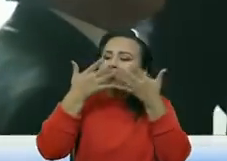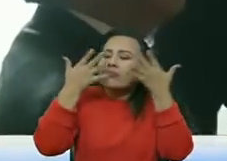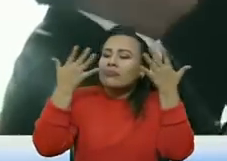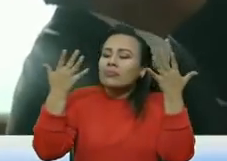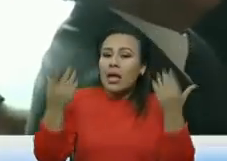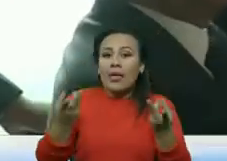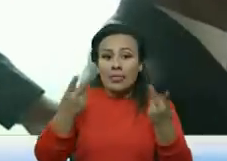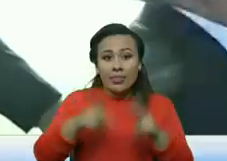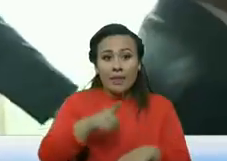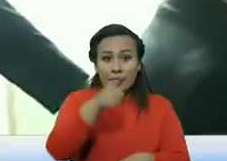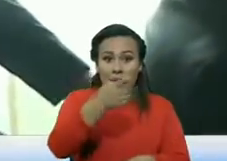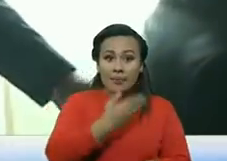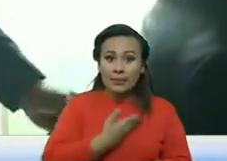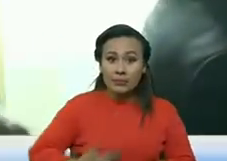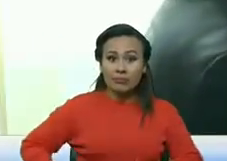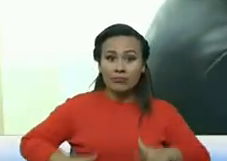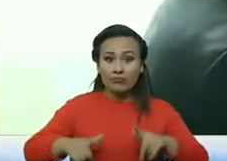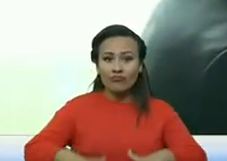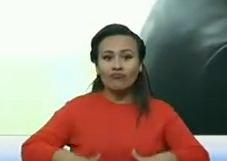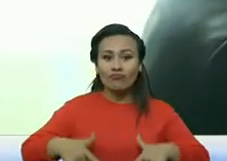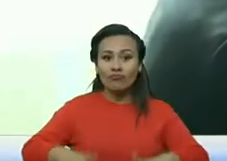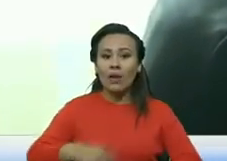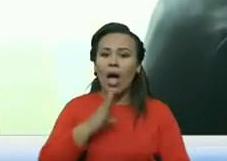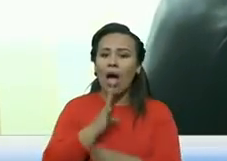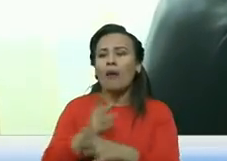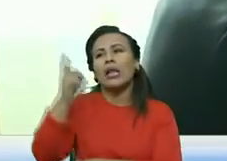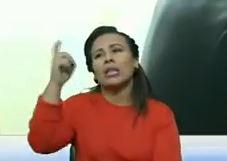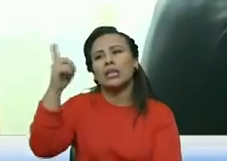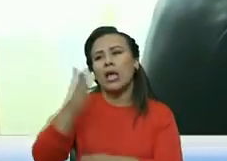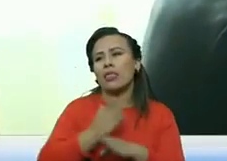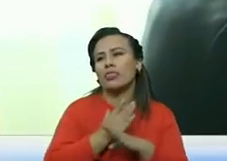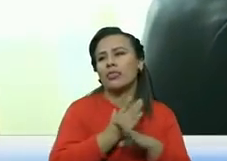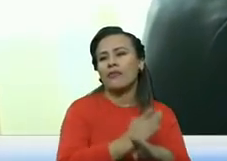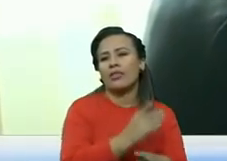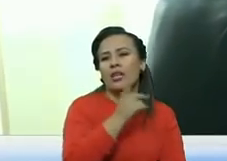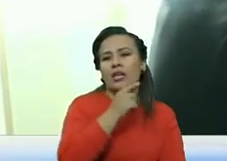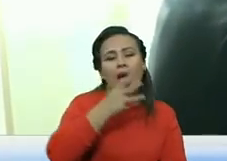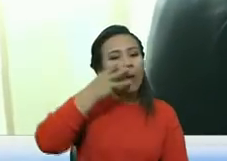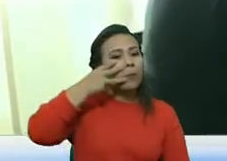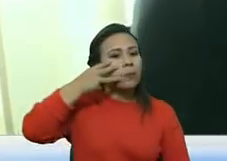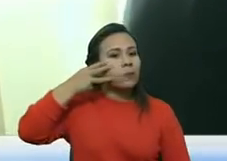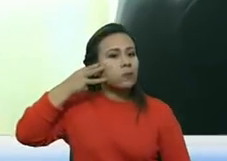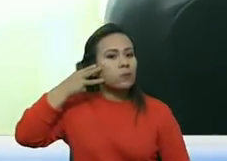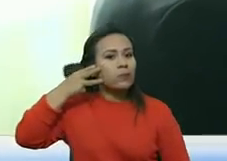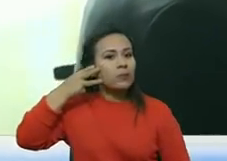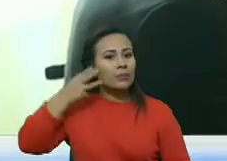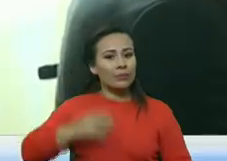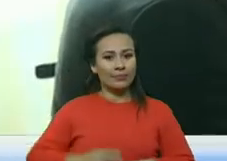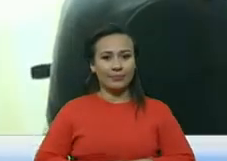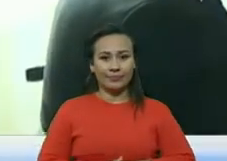primer mandatario destacó la necesidad de proteger a la Amazonía.